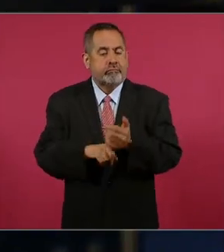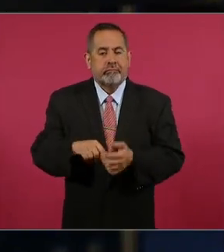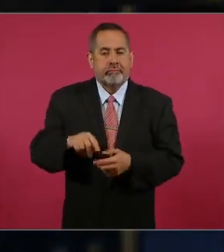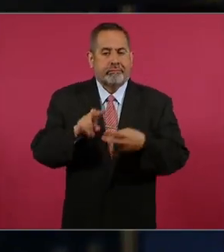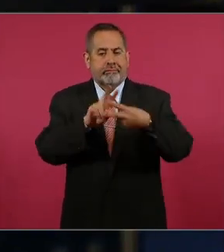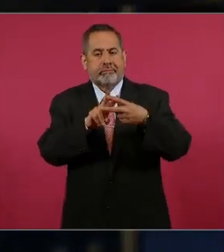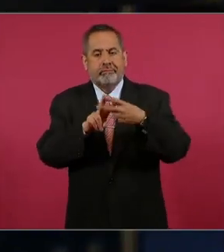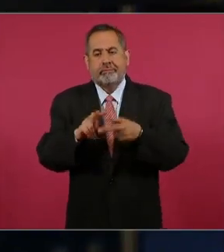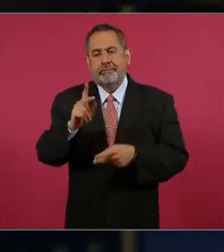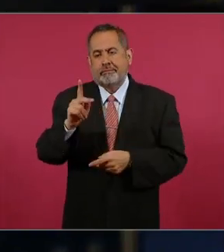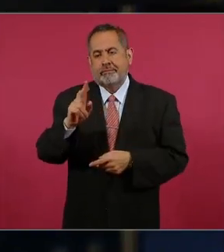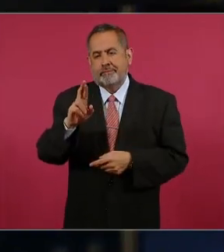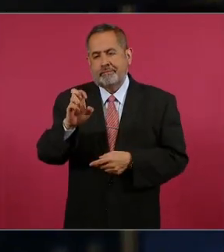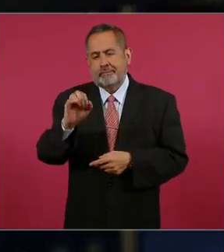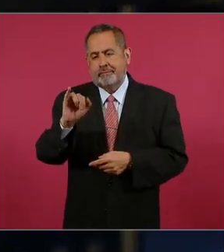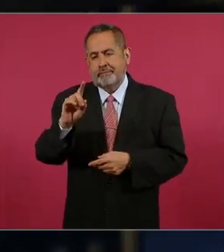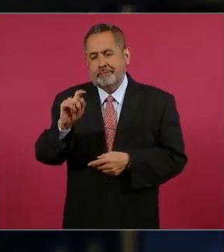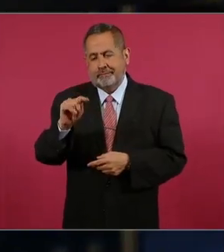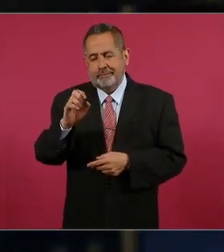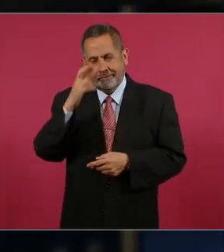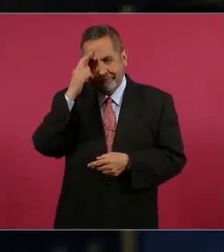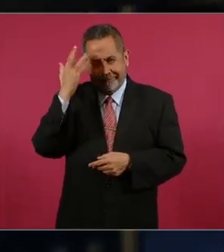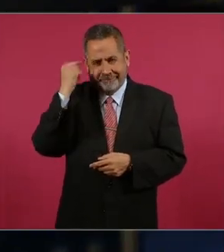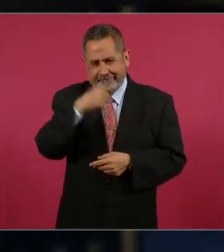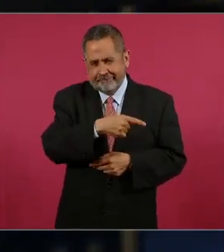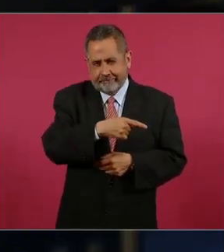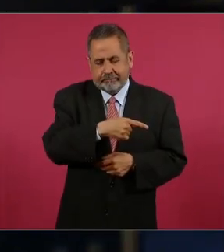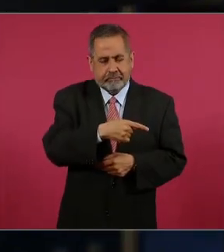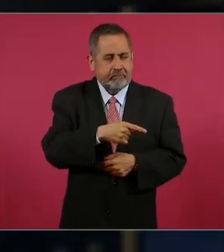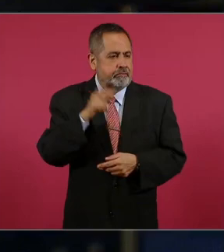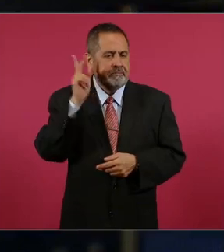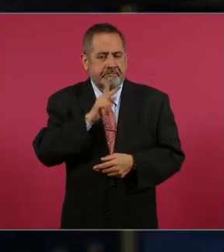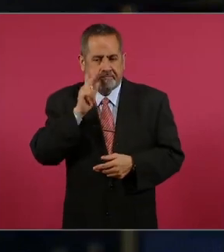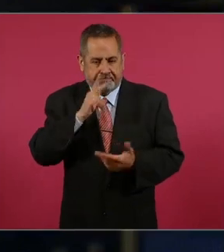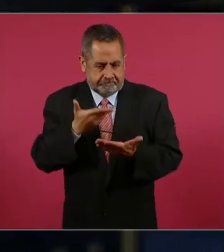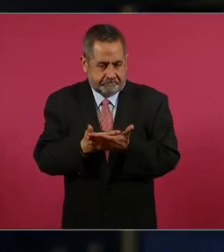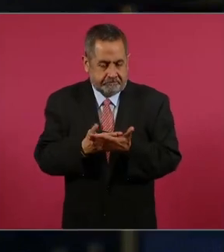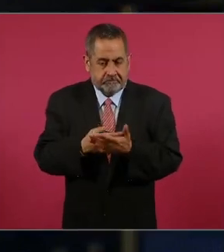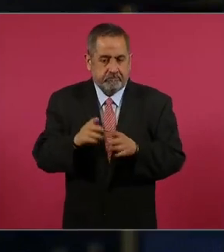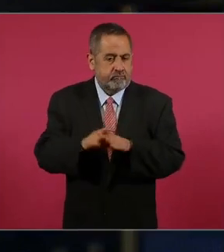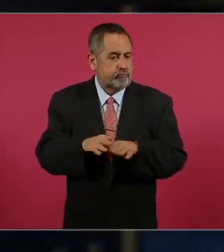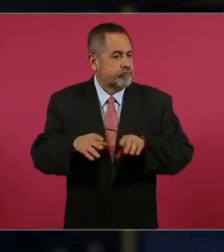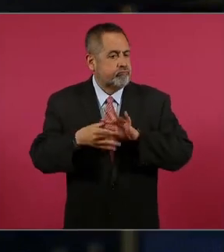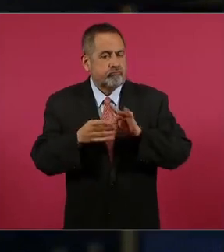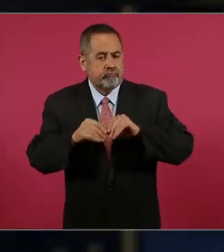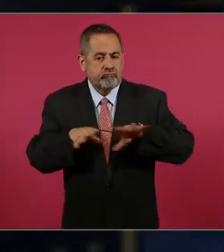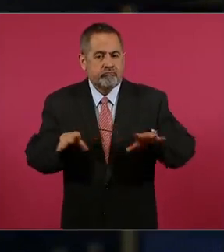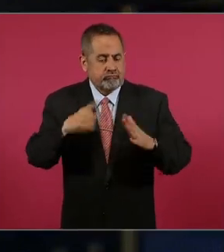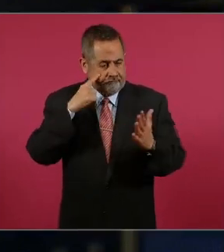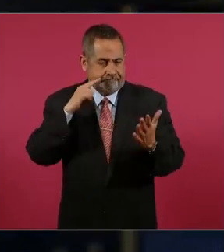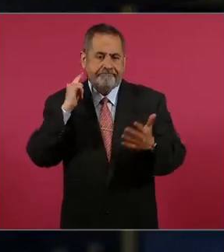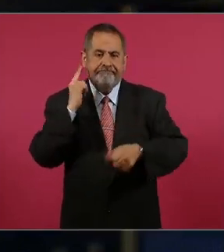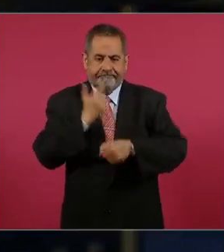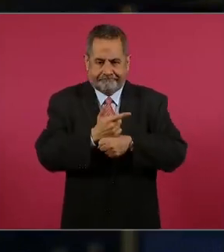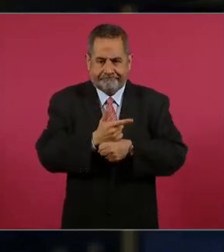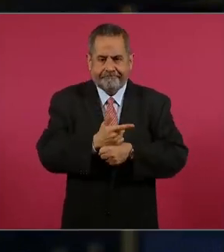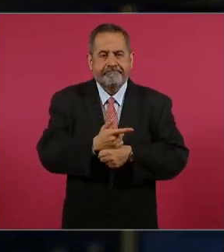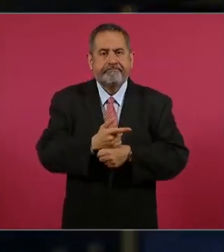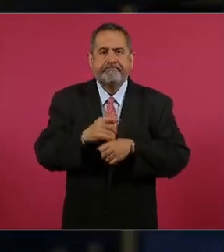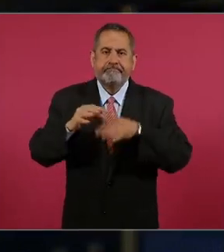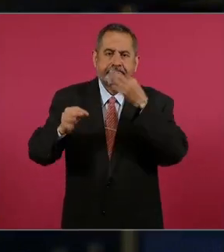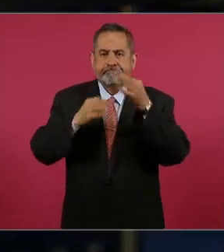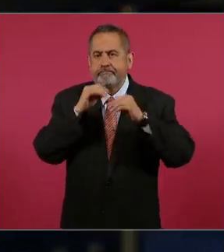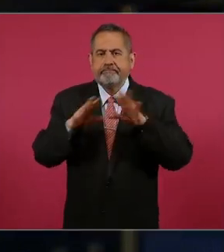decía usted que incluso se estarían destinando recursos públicos hacia este tipo de